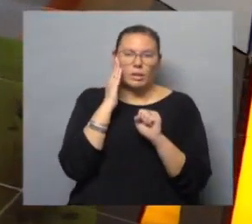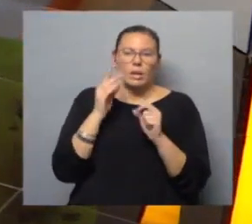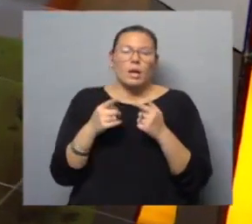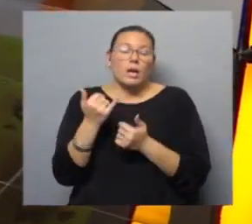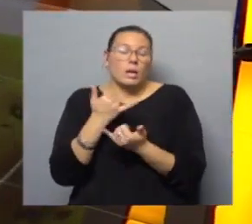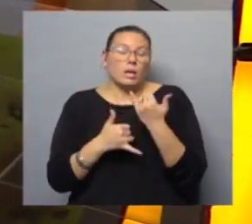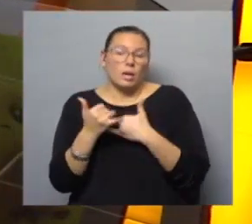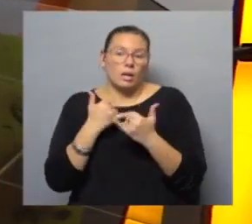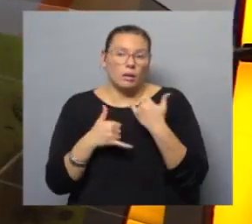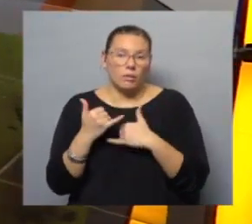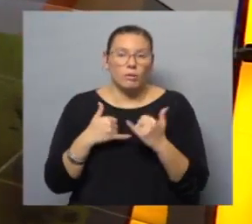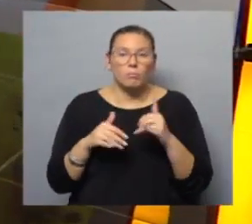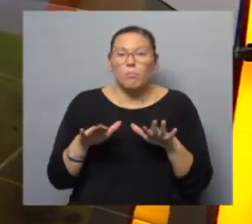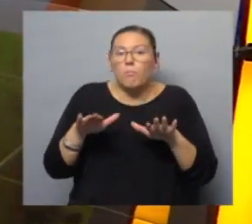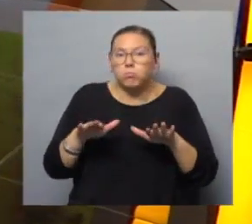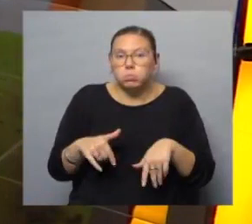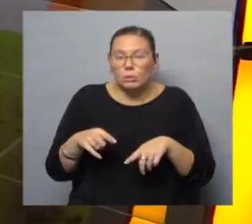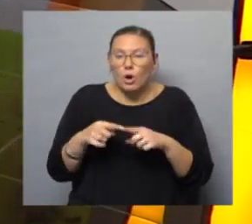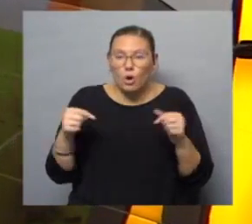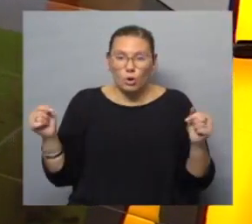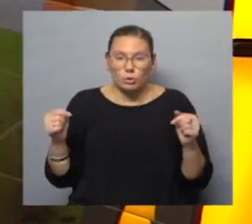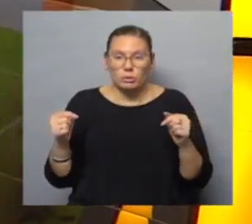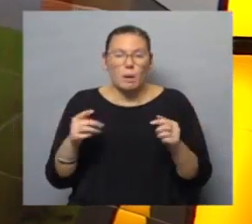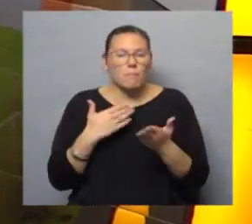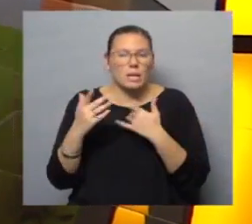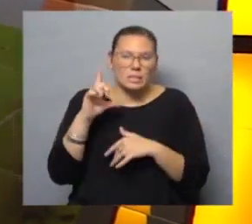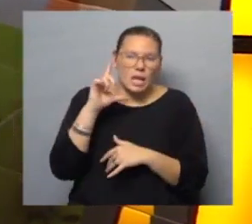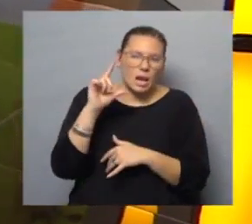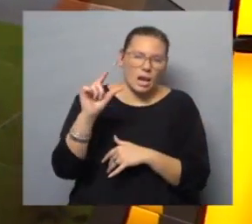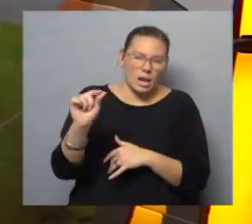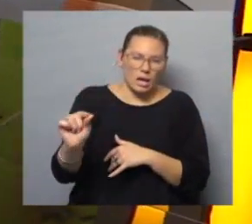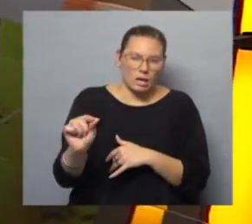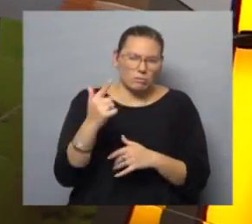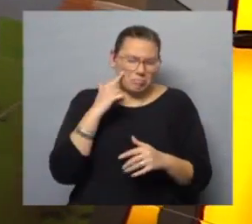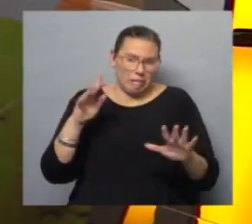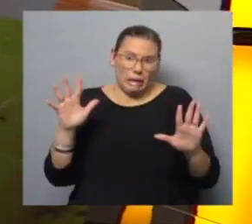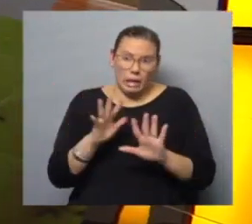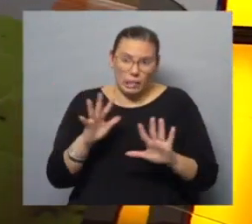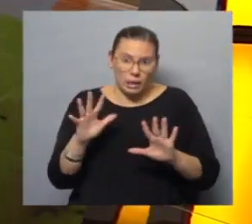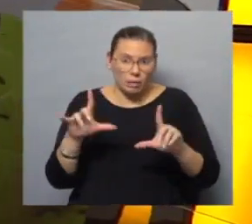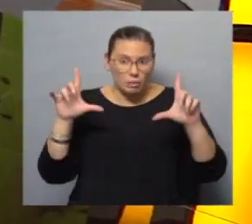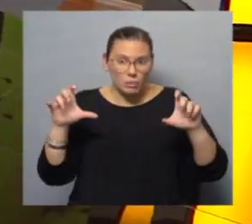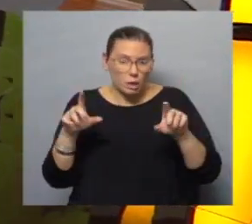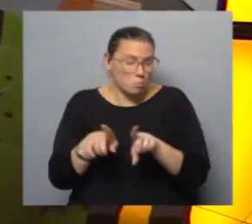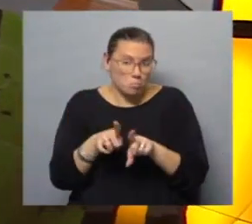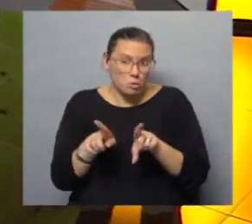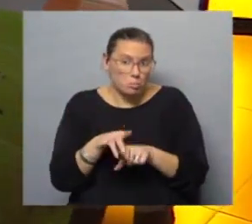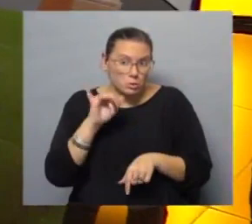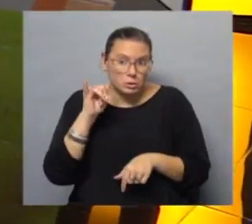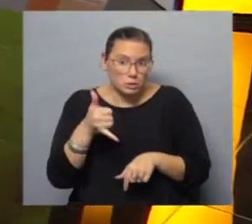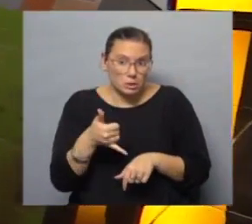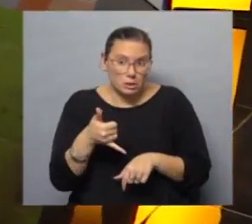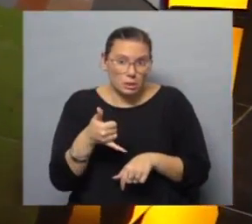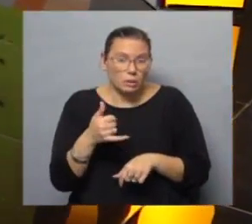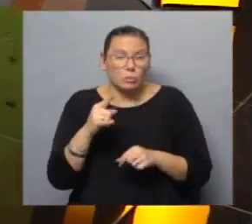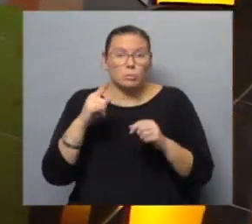evidencia de que dos objetos que parecen distantes, que no tienen, digamos, nada que ver en la imagen, en realidad son es la misma imagen de